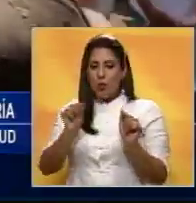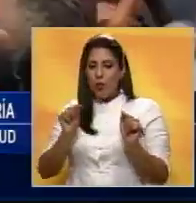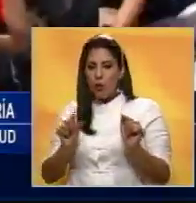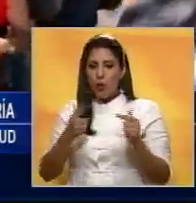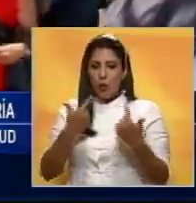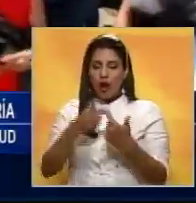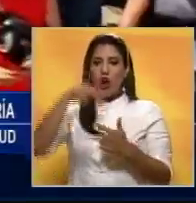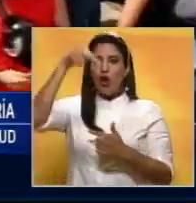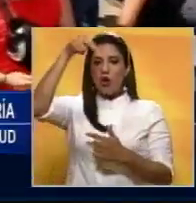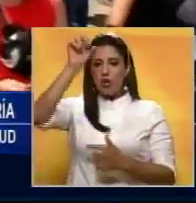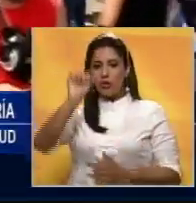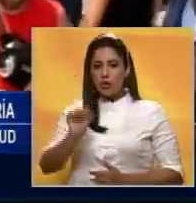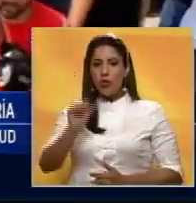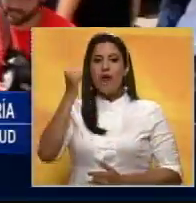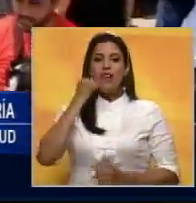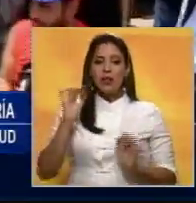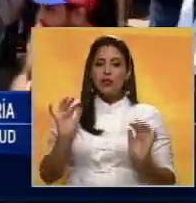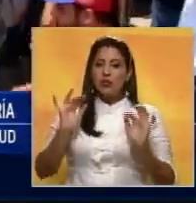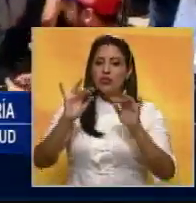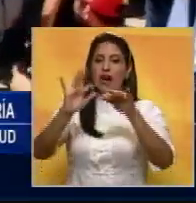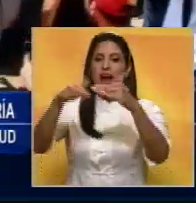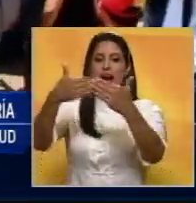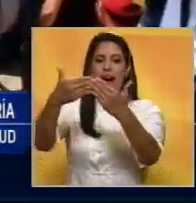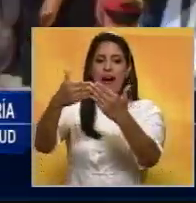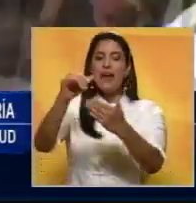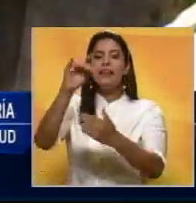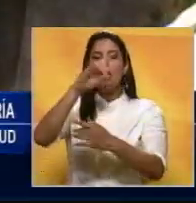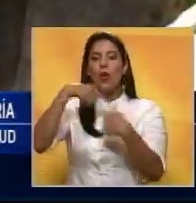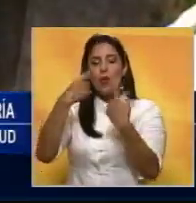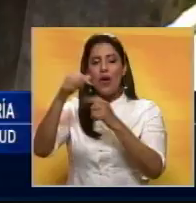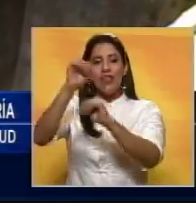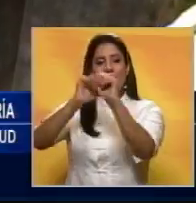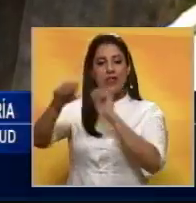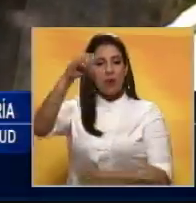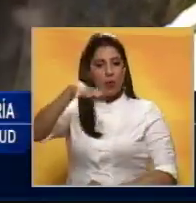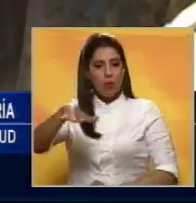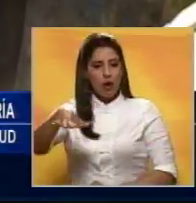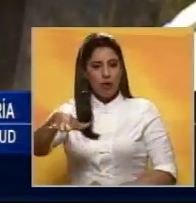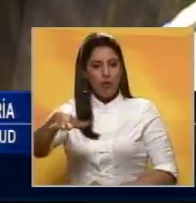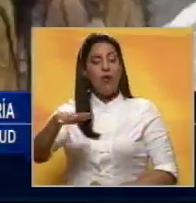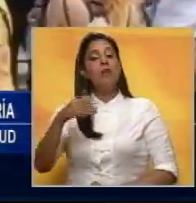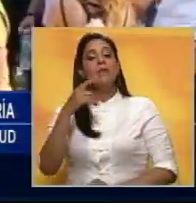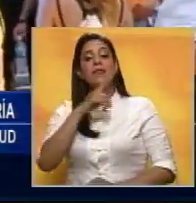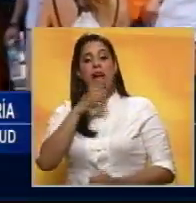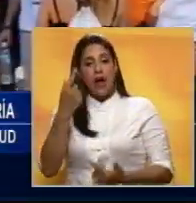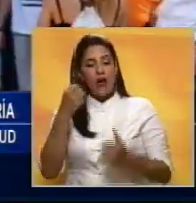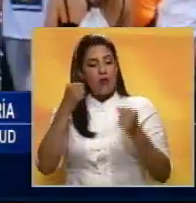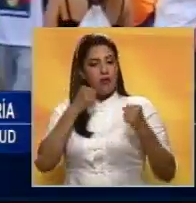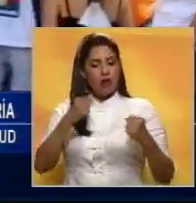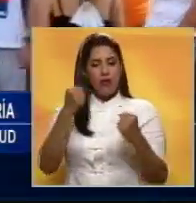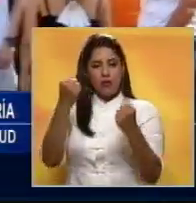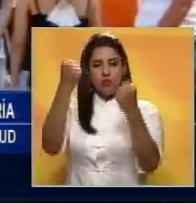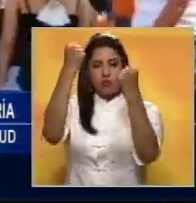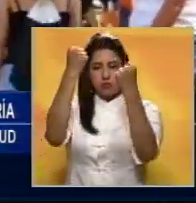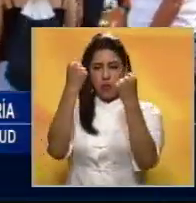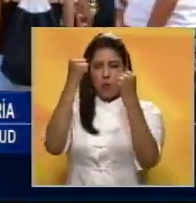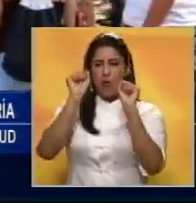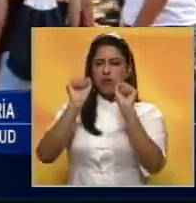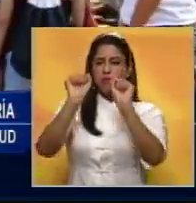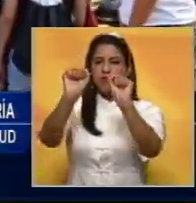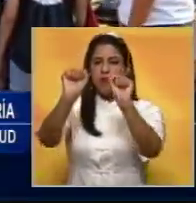zonas norte y sur de Valencia hasta la sede de la Defensoría en la avenida Andrés Eloy Blanco. Un fuerte contingente de la Guardia